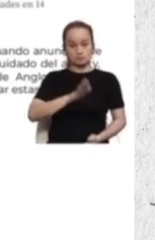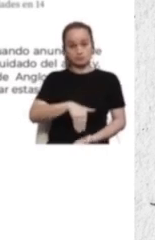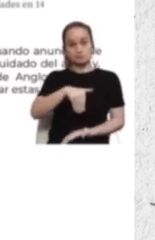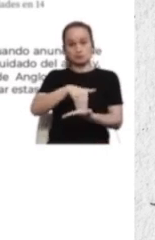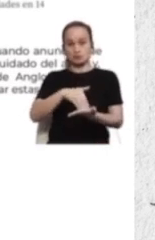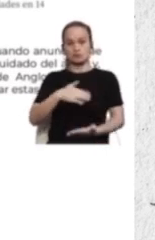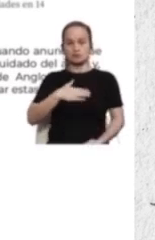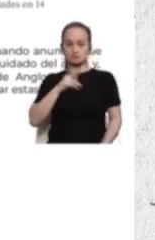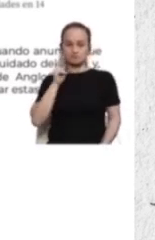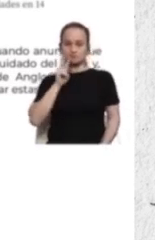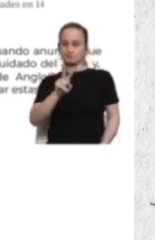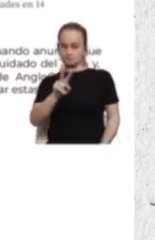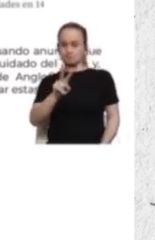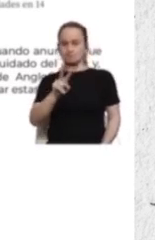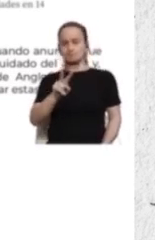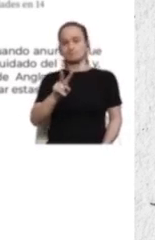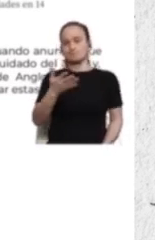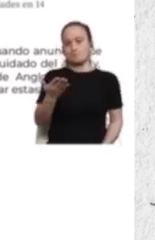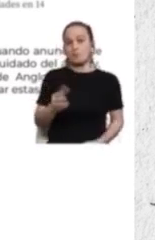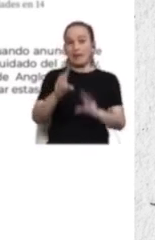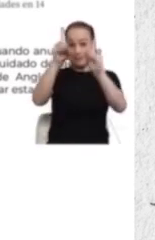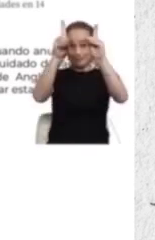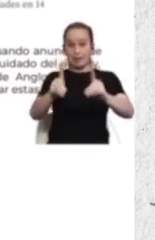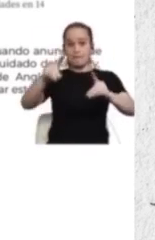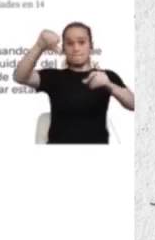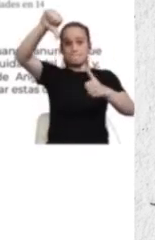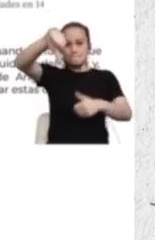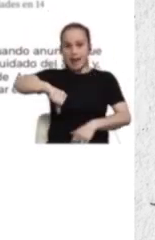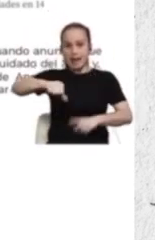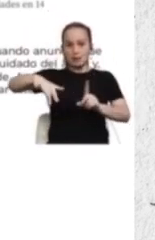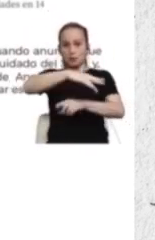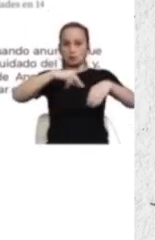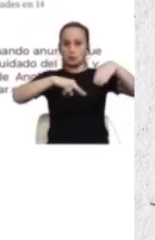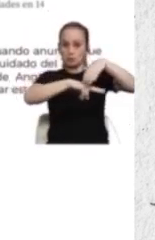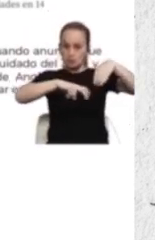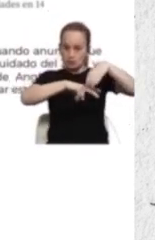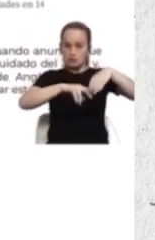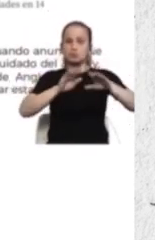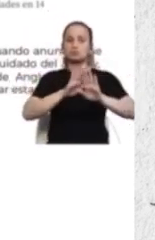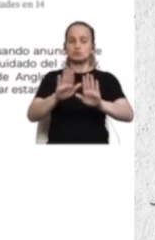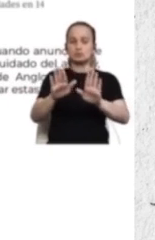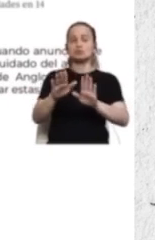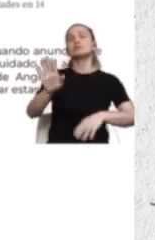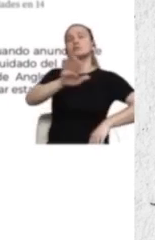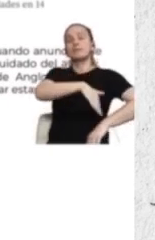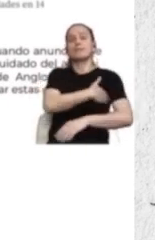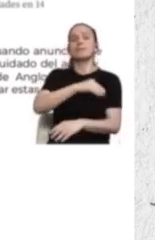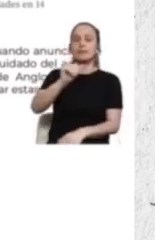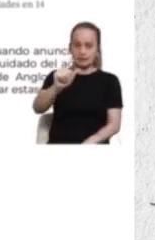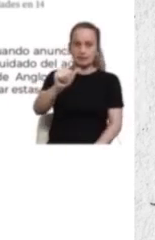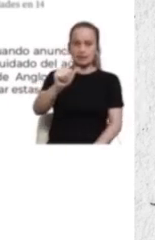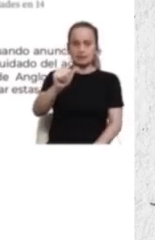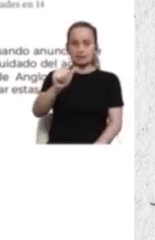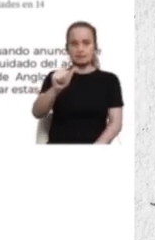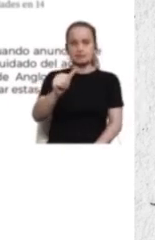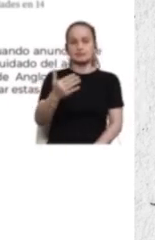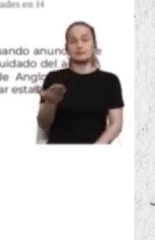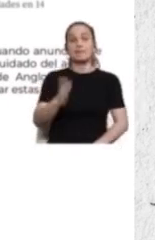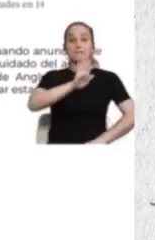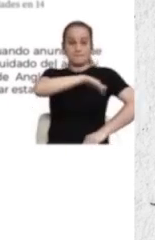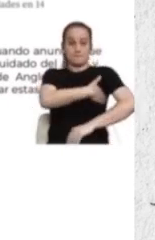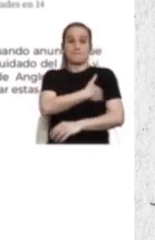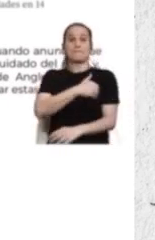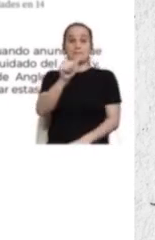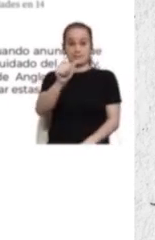lo que veo es que la persona que toma más decisiones del sector minero, muchas veces que usted, es la señora ministra. Es decir, diría yo que la